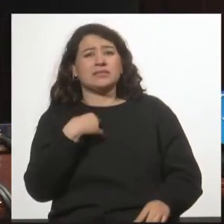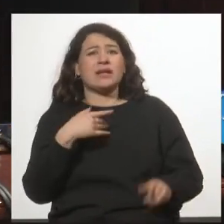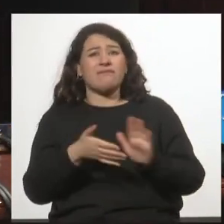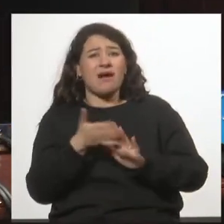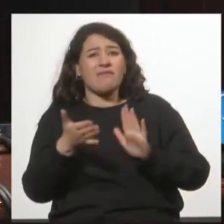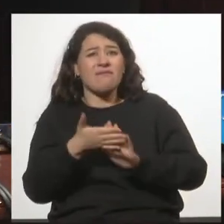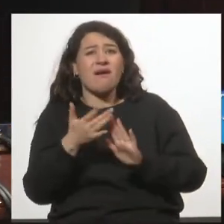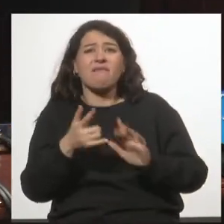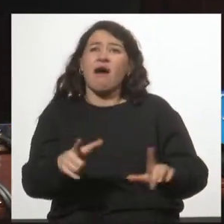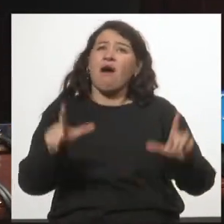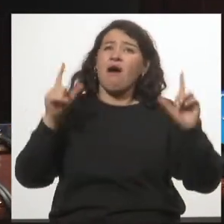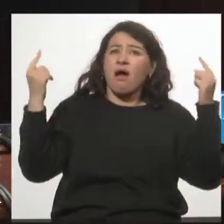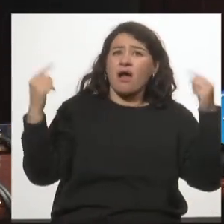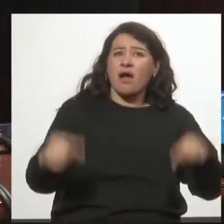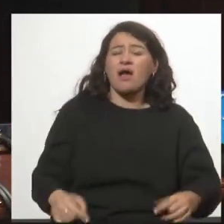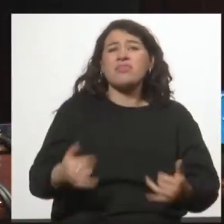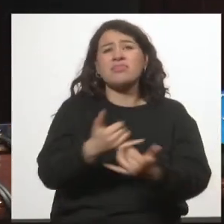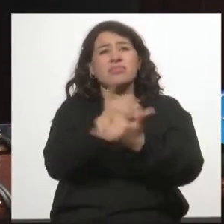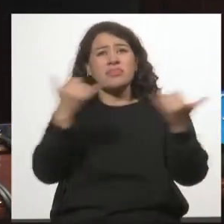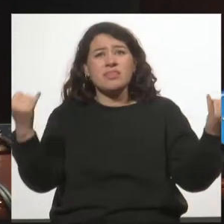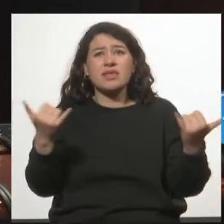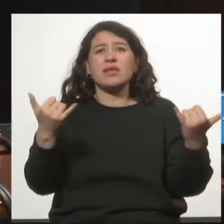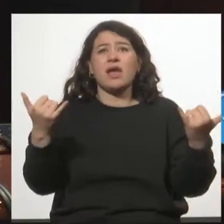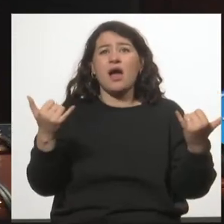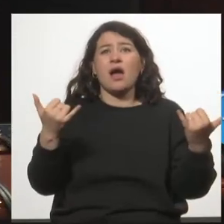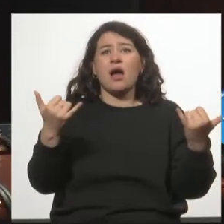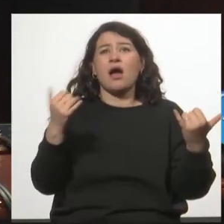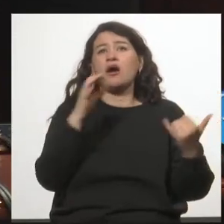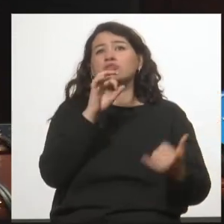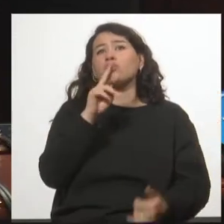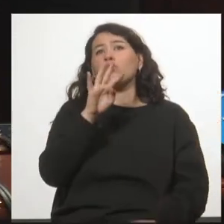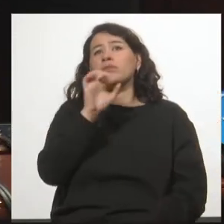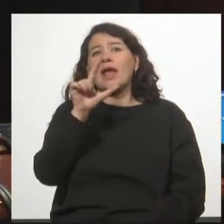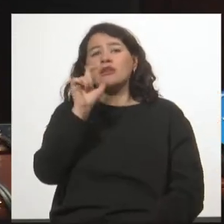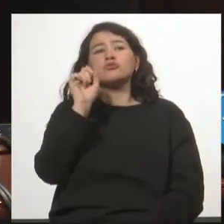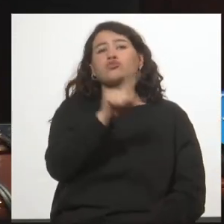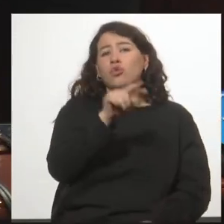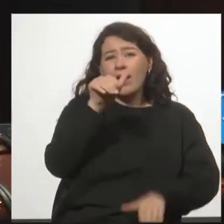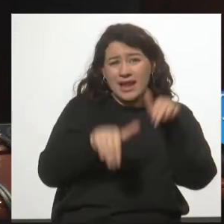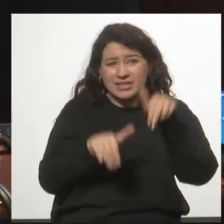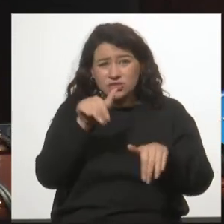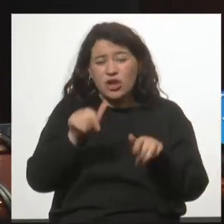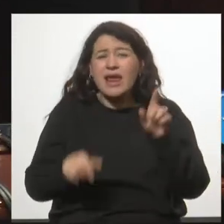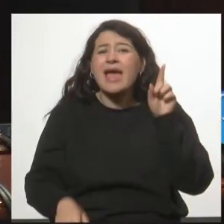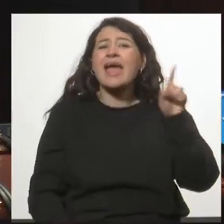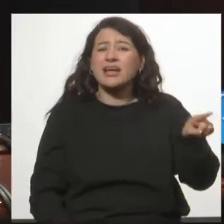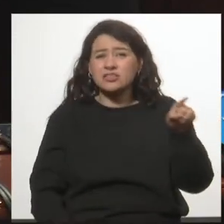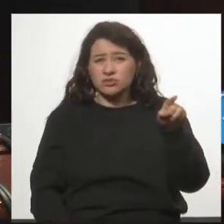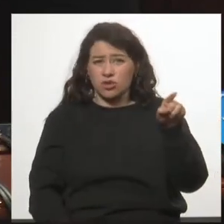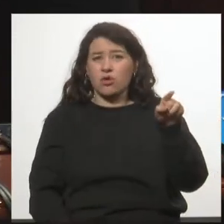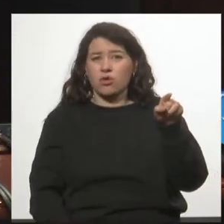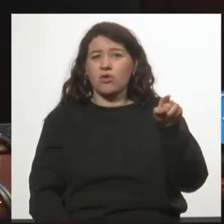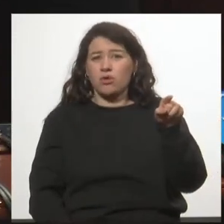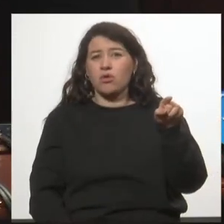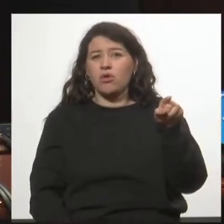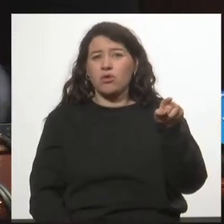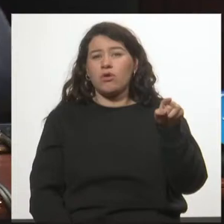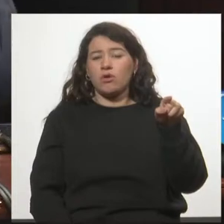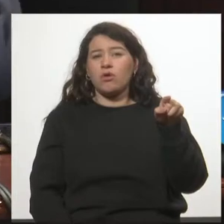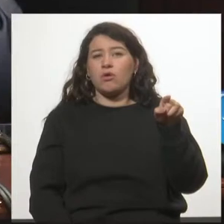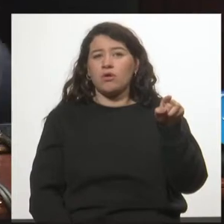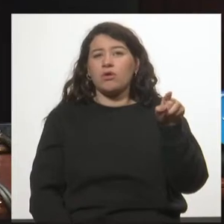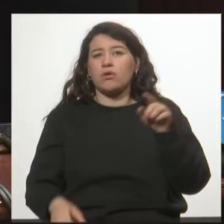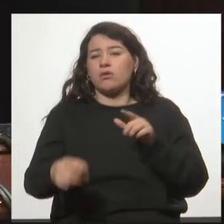pantalla gigante el día que es útil tiene sus suelen su elección esos son operativos mediáticos